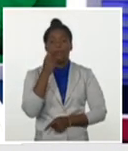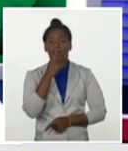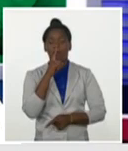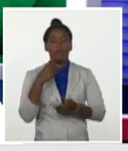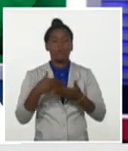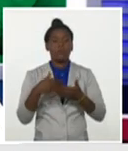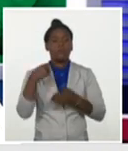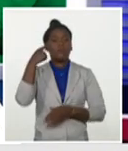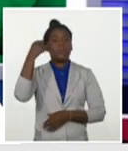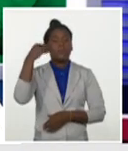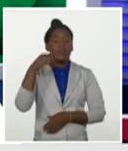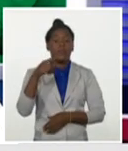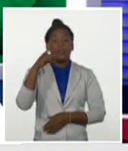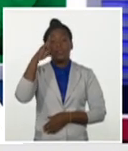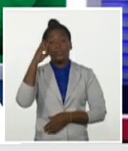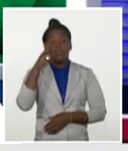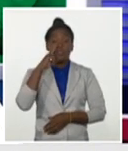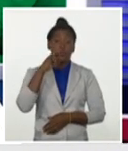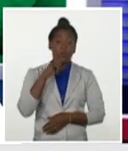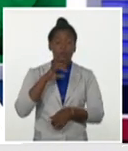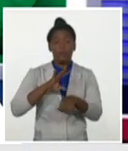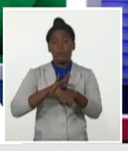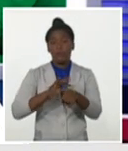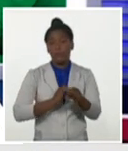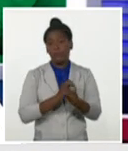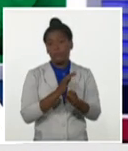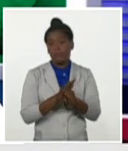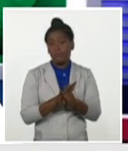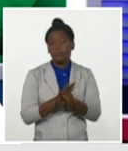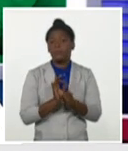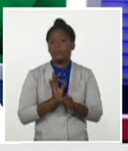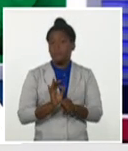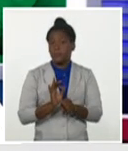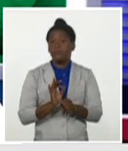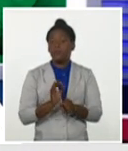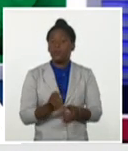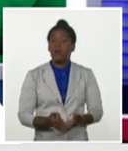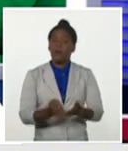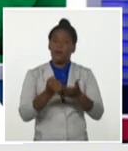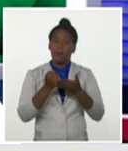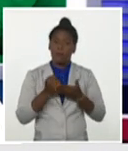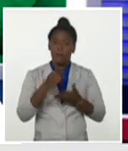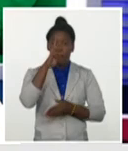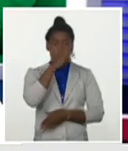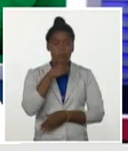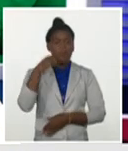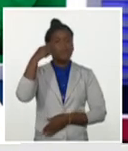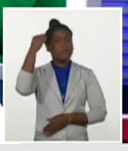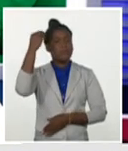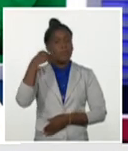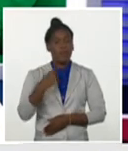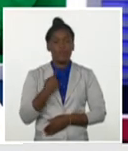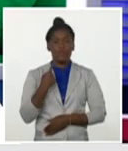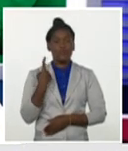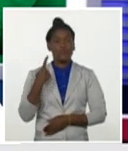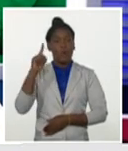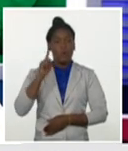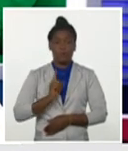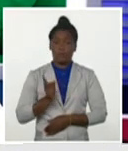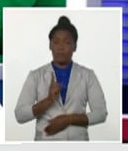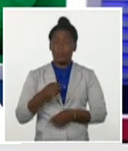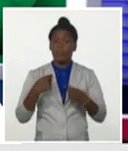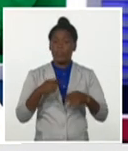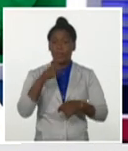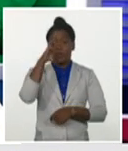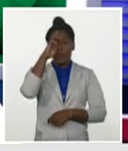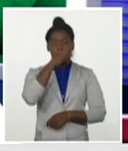si estás o no infectado y poderlos identificar. Y también analizamos en